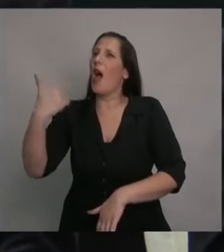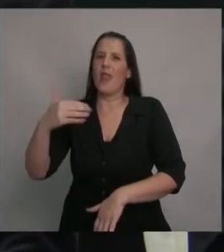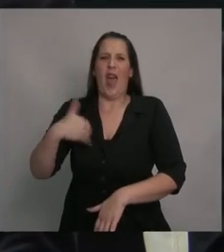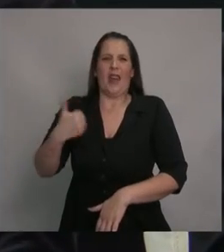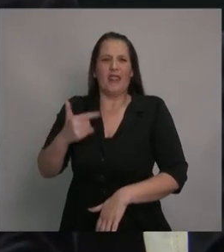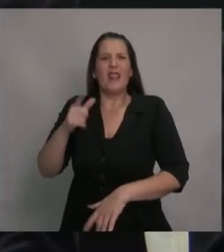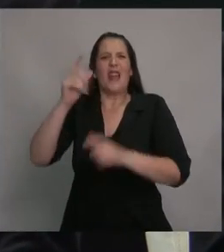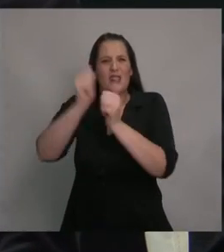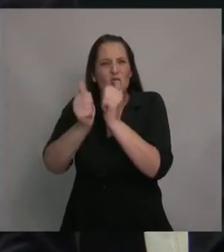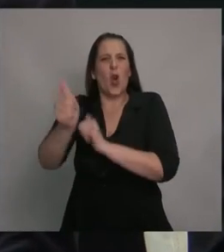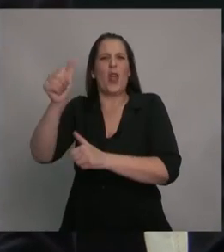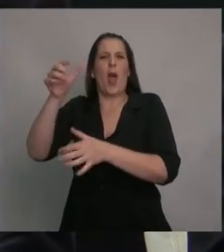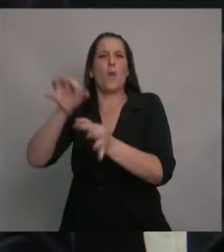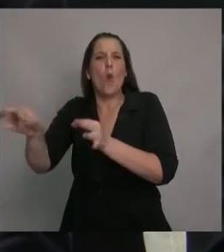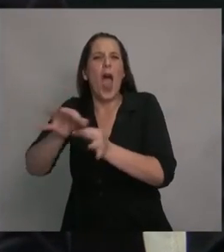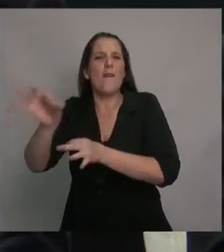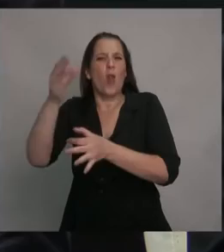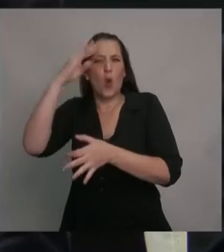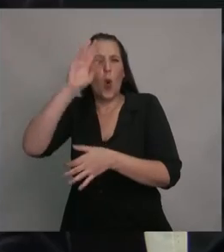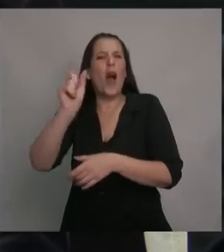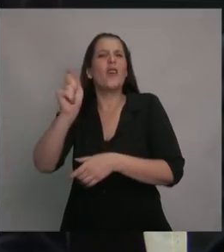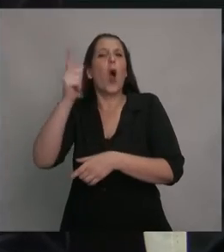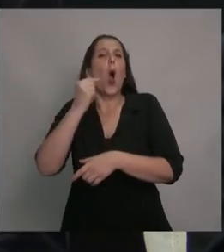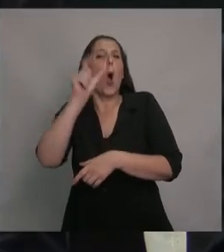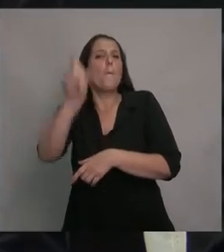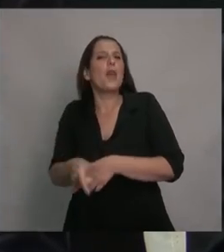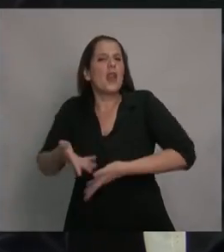Argentina. Ese hombre nacido en Rosario.